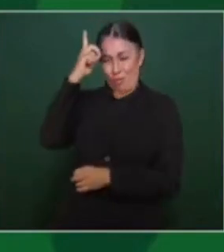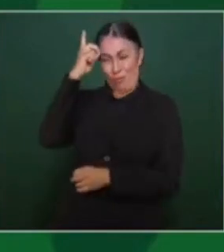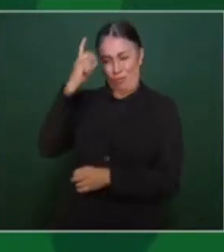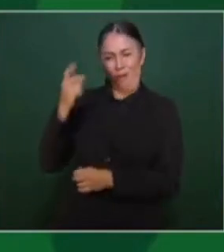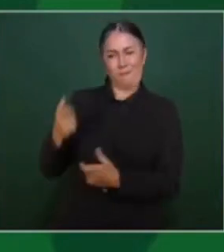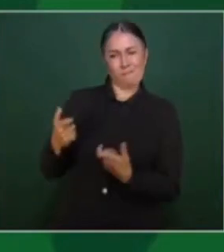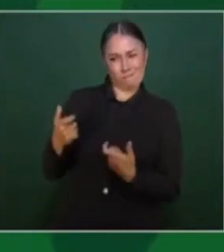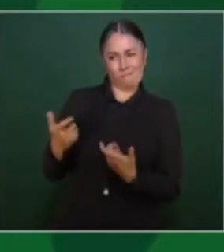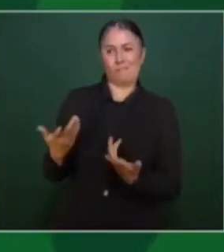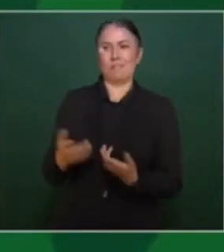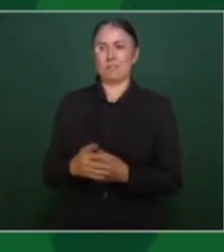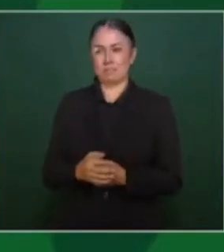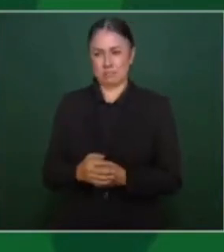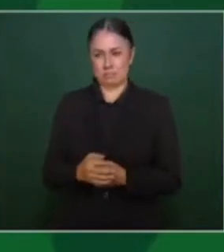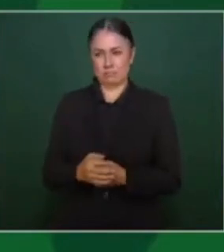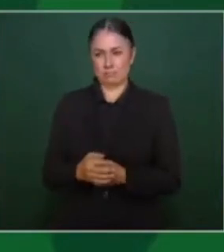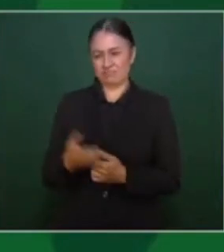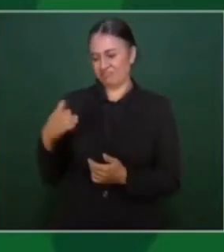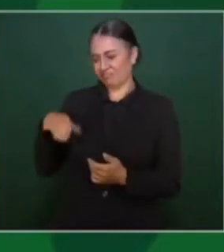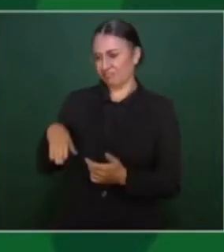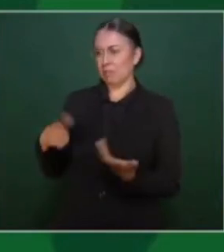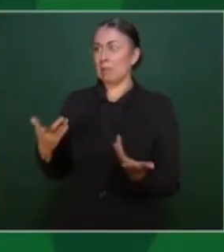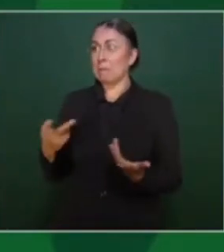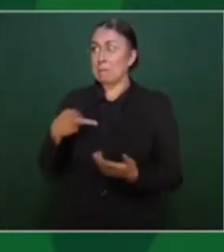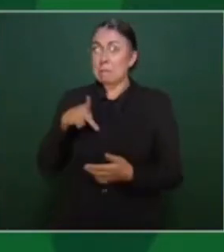los periodistas